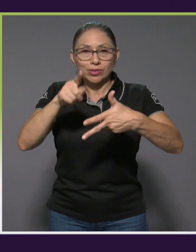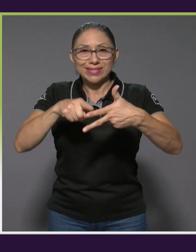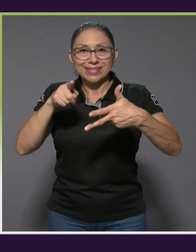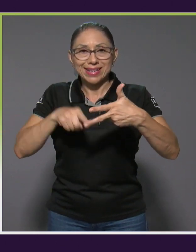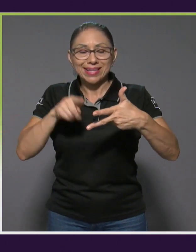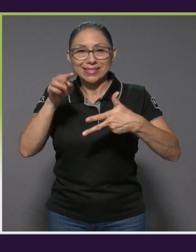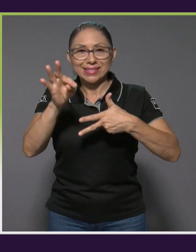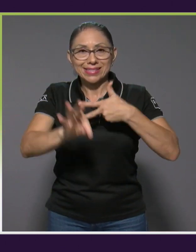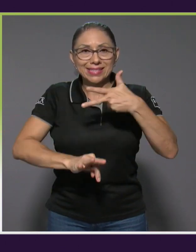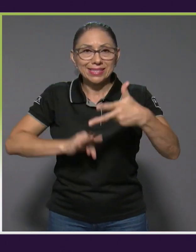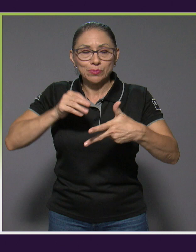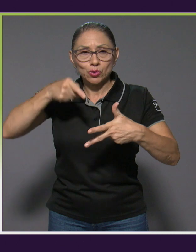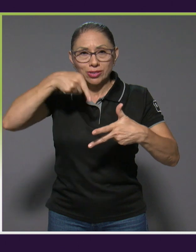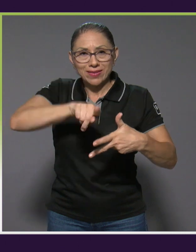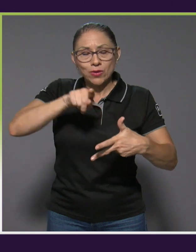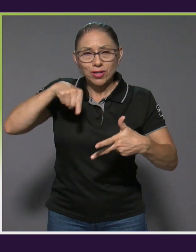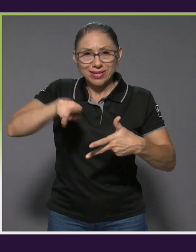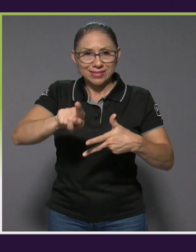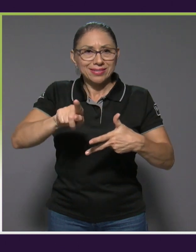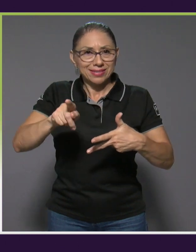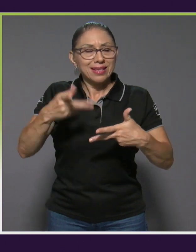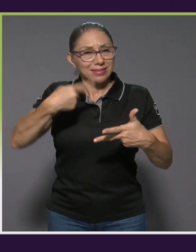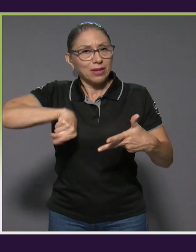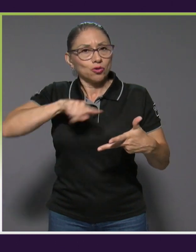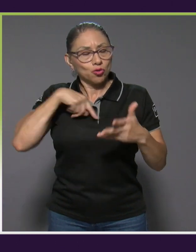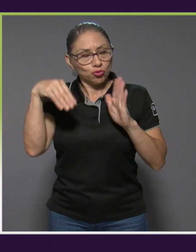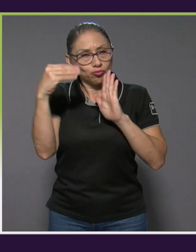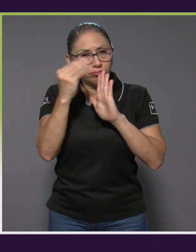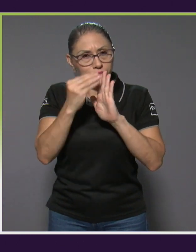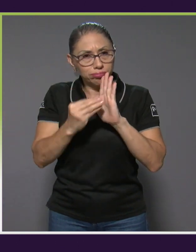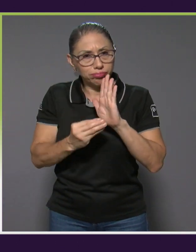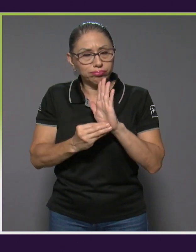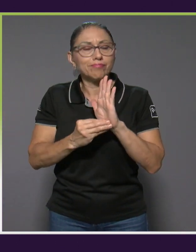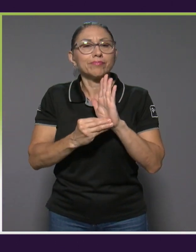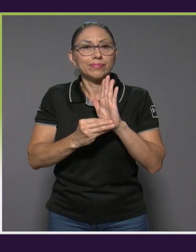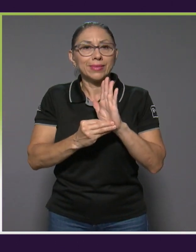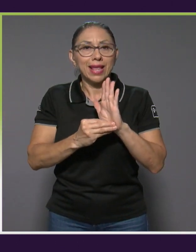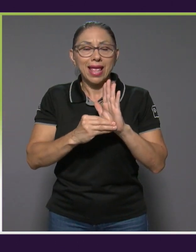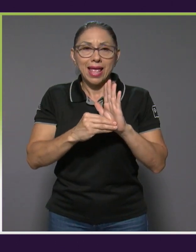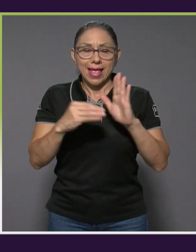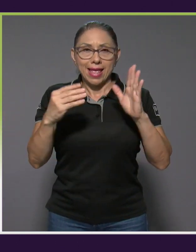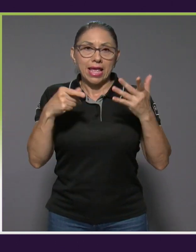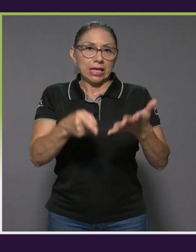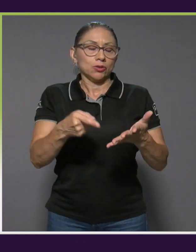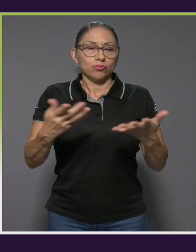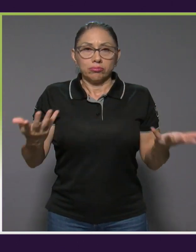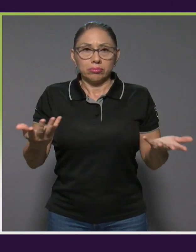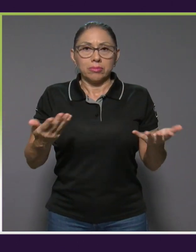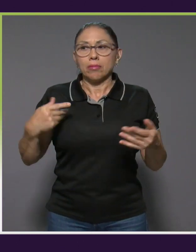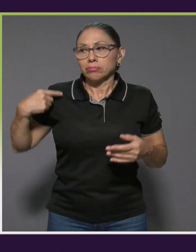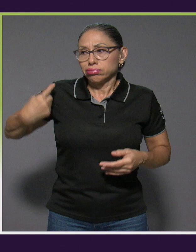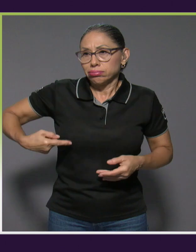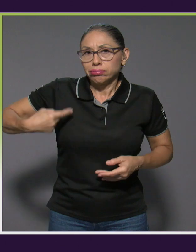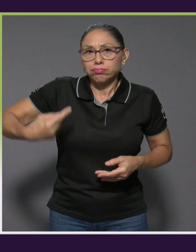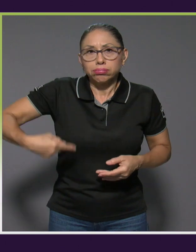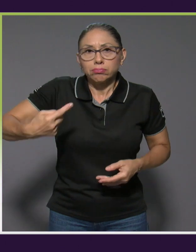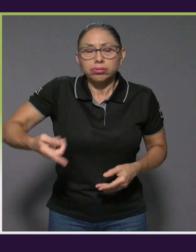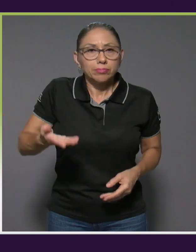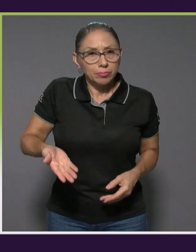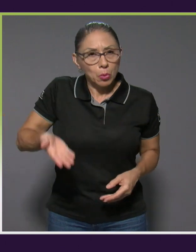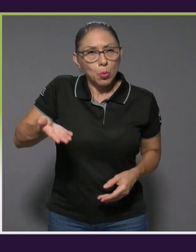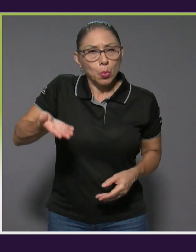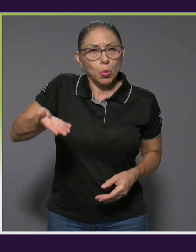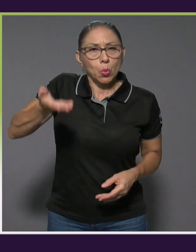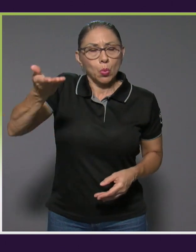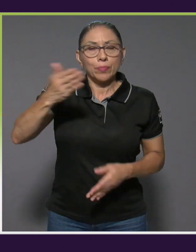violencias que llevamos registradas. Y eso pues es una cosa que viene en constante aumento.